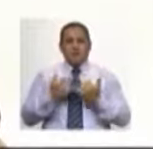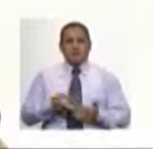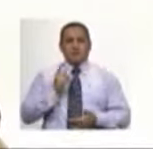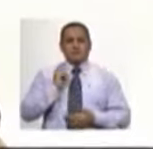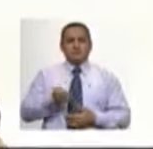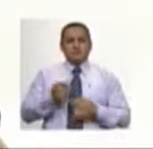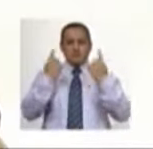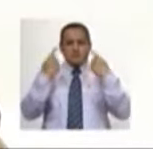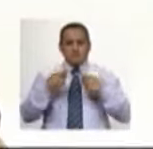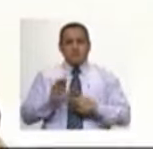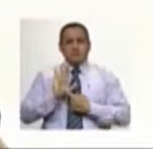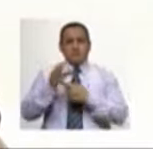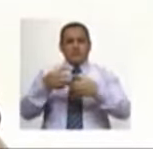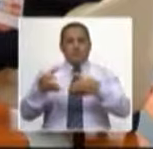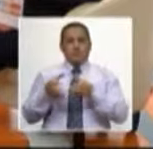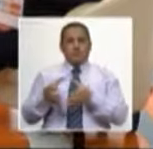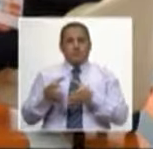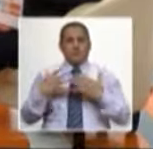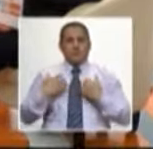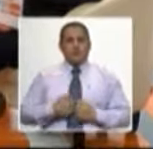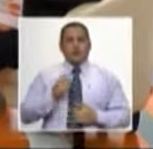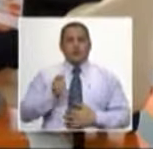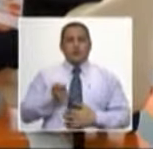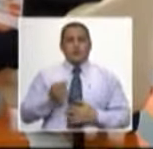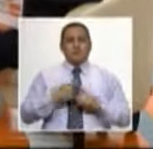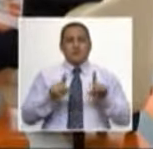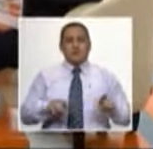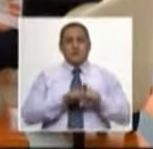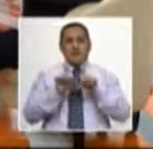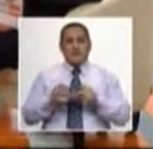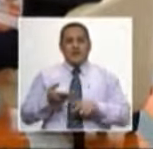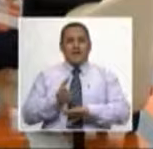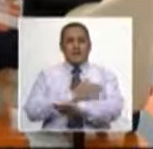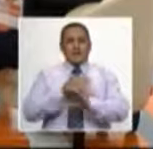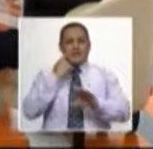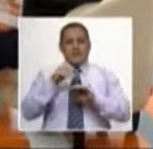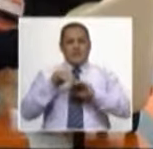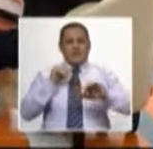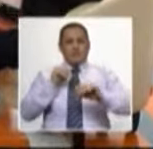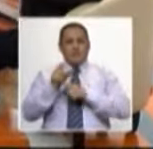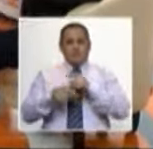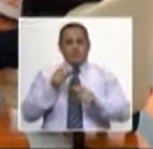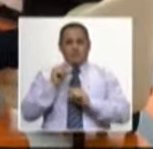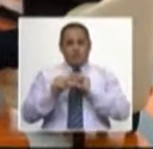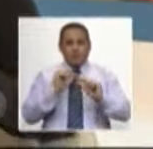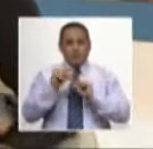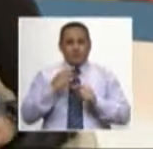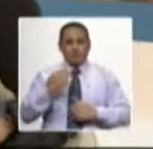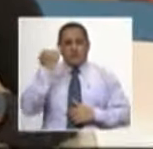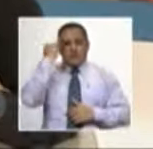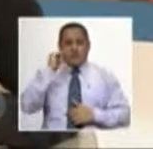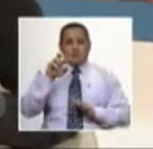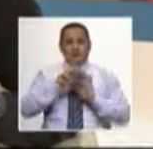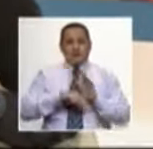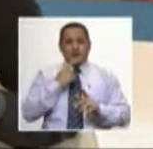a decisiones que emitió un órgano jurisdiccional. Sí, que a lo mejor de hecho en algún momento le fue hasta lejano, ¿no?, a los ciudadanos, y la idea de este programa es también acercar un